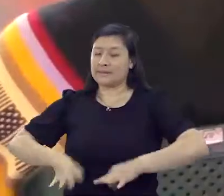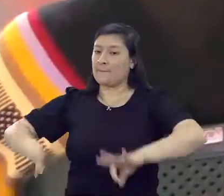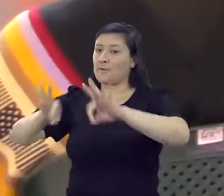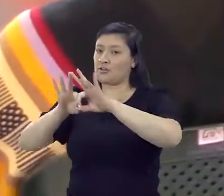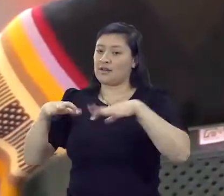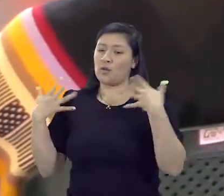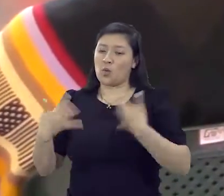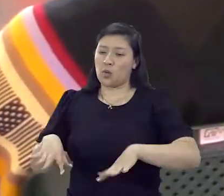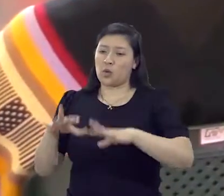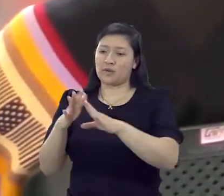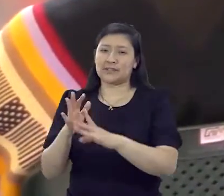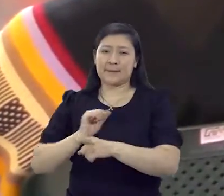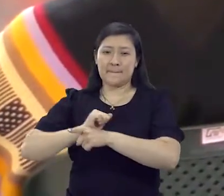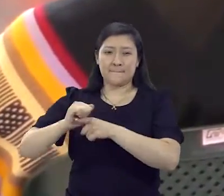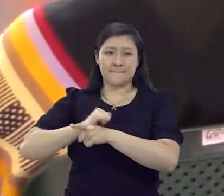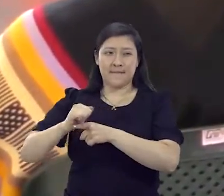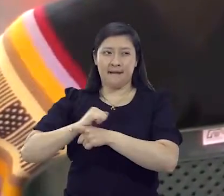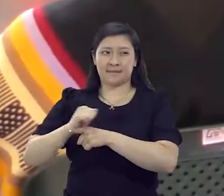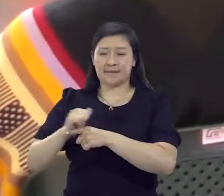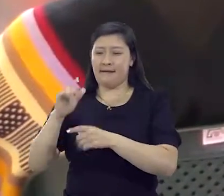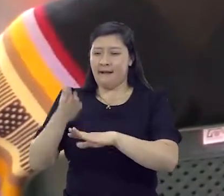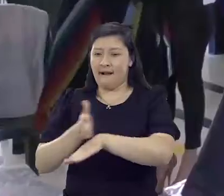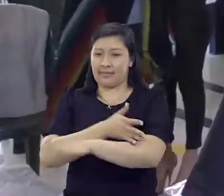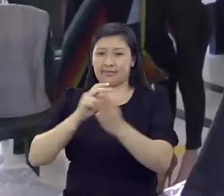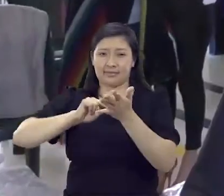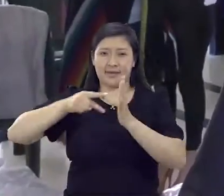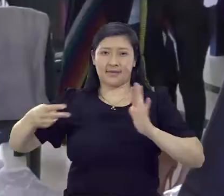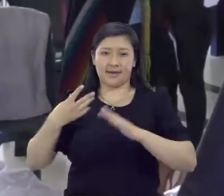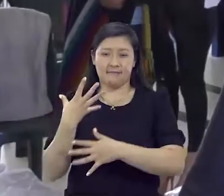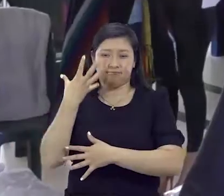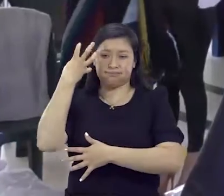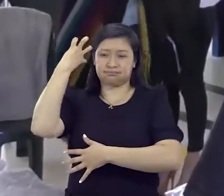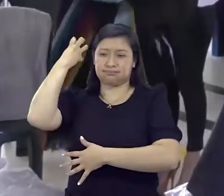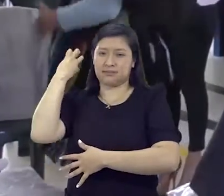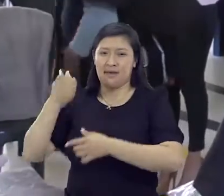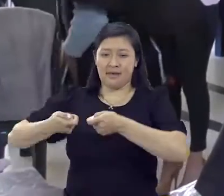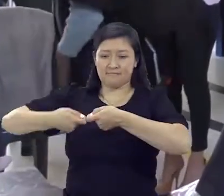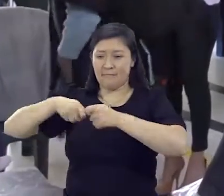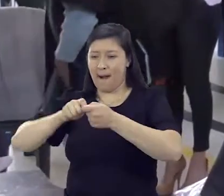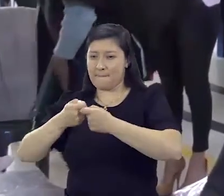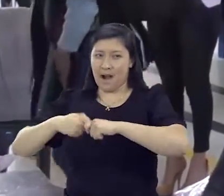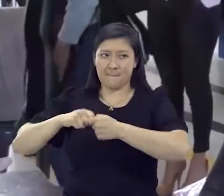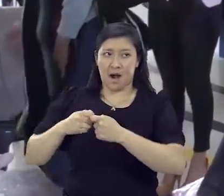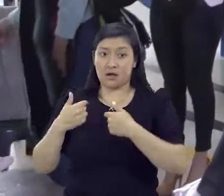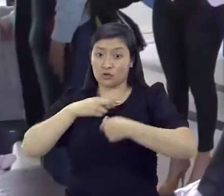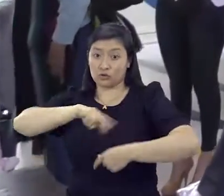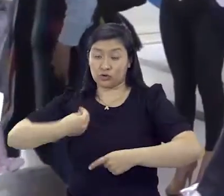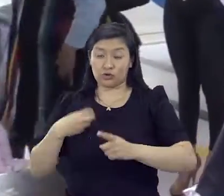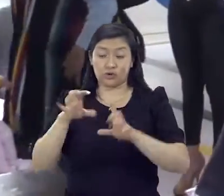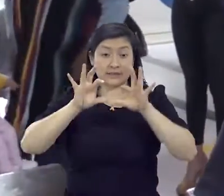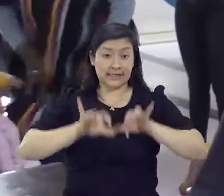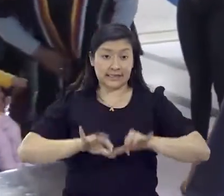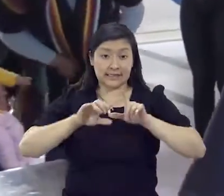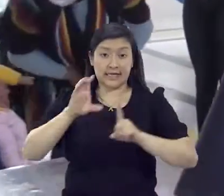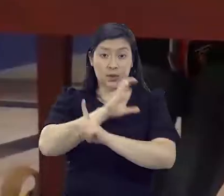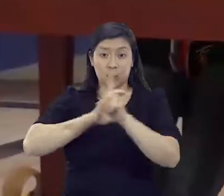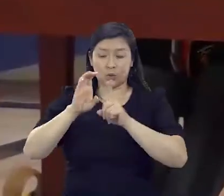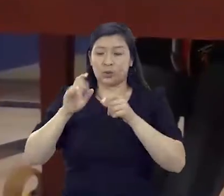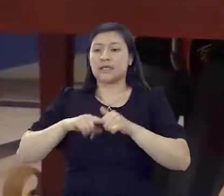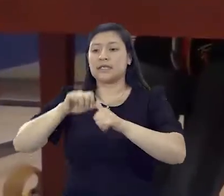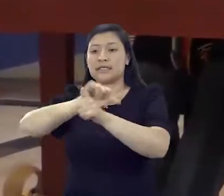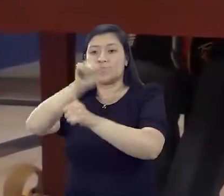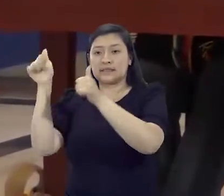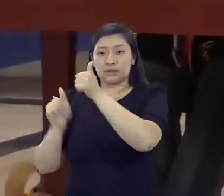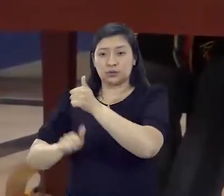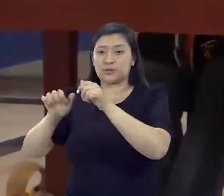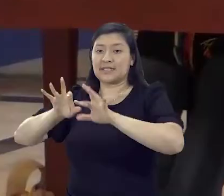es muy importante poder fortalecer este tipo de técnicas ancestrales incluso para nosotros como secretaría de cultura